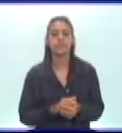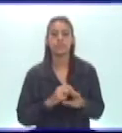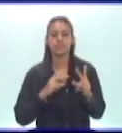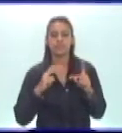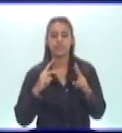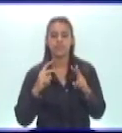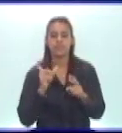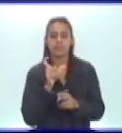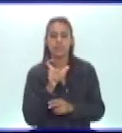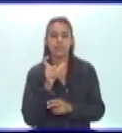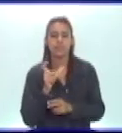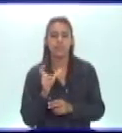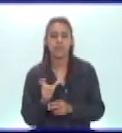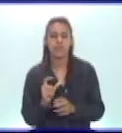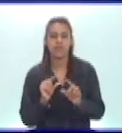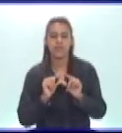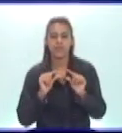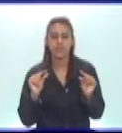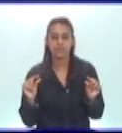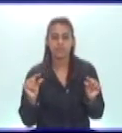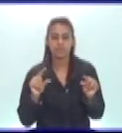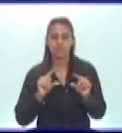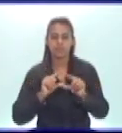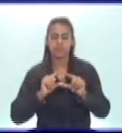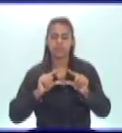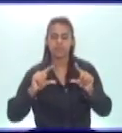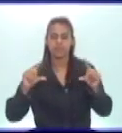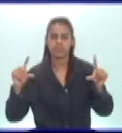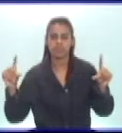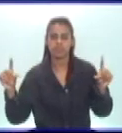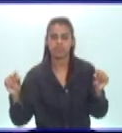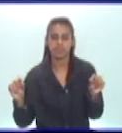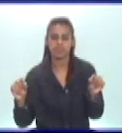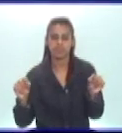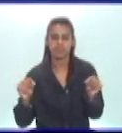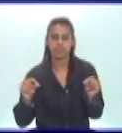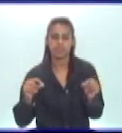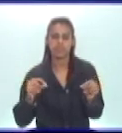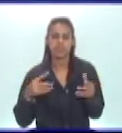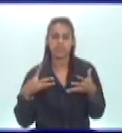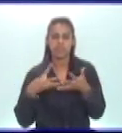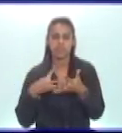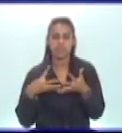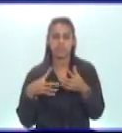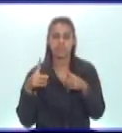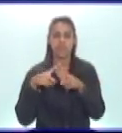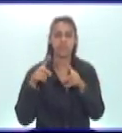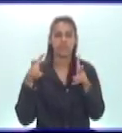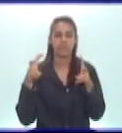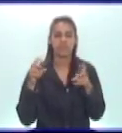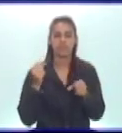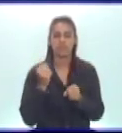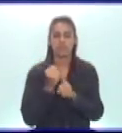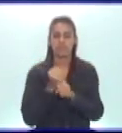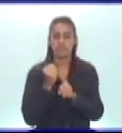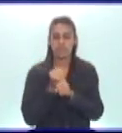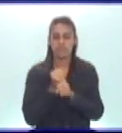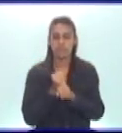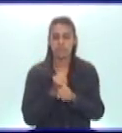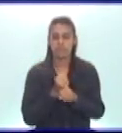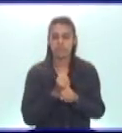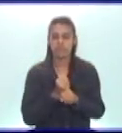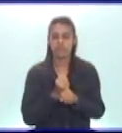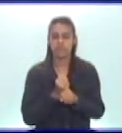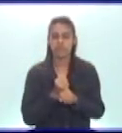Reproducción de palabras, frases y oraciones que deben estar relacionadas con el contenido que se está trabajando en